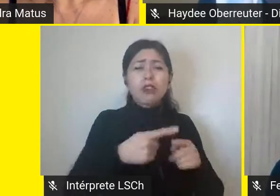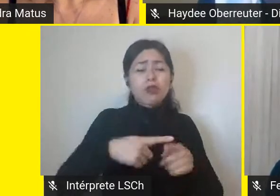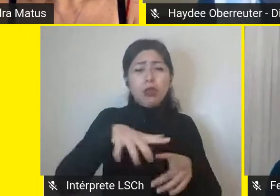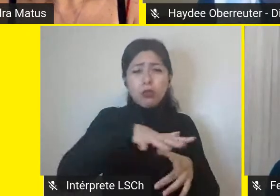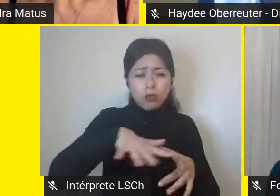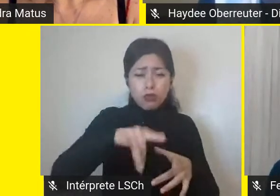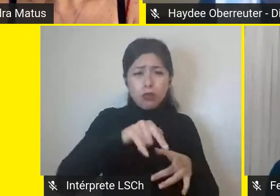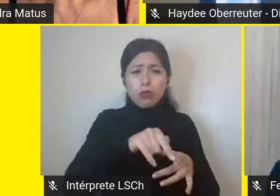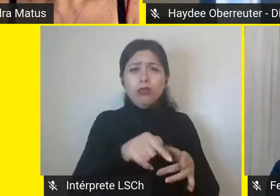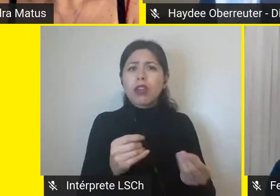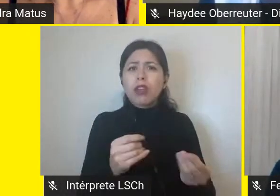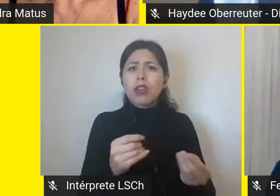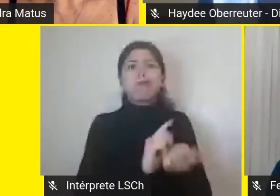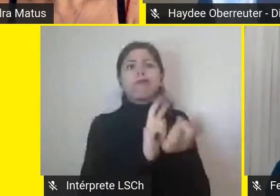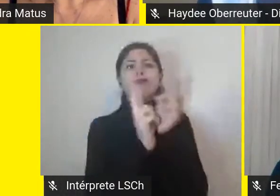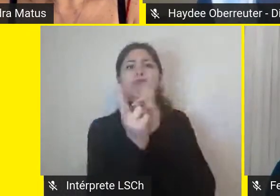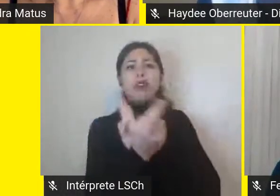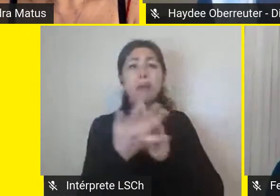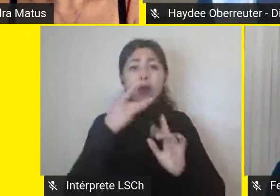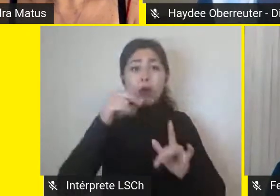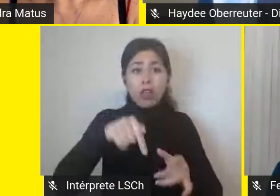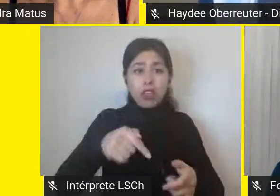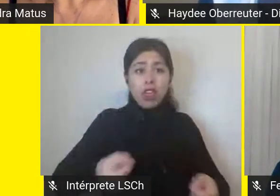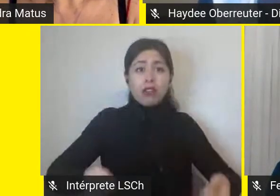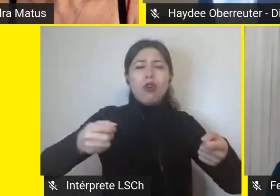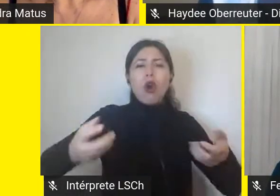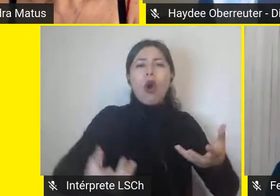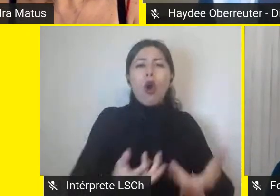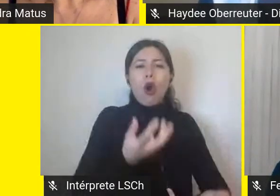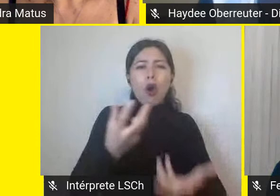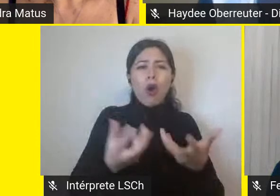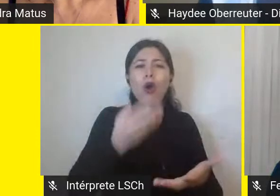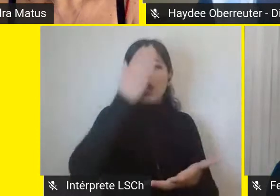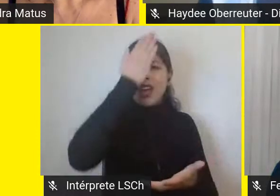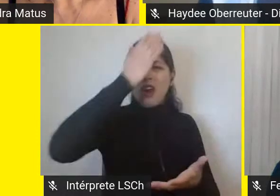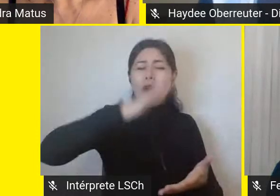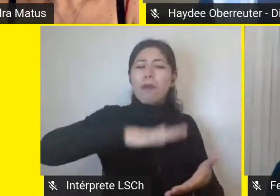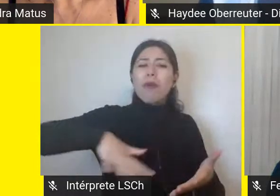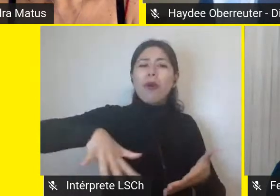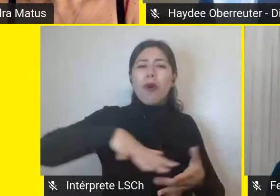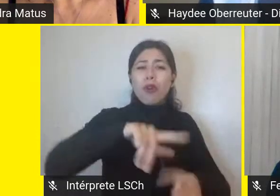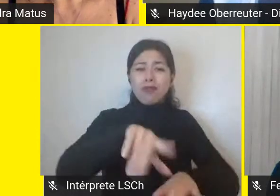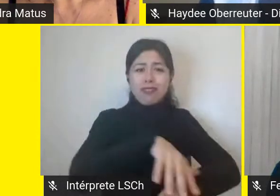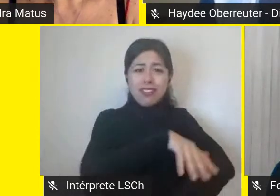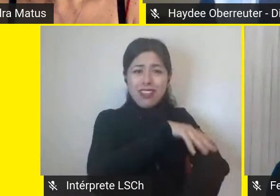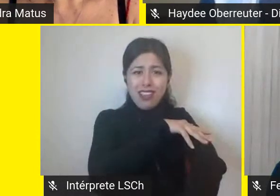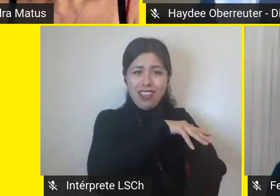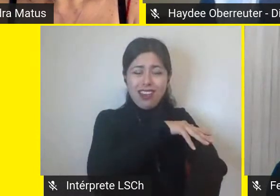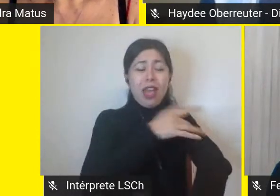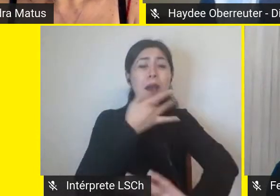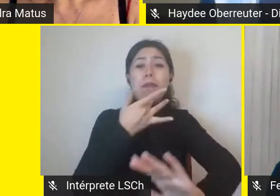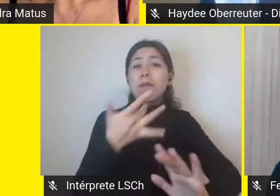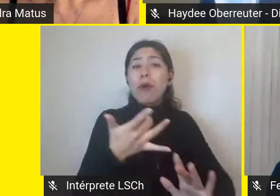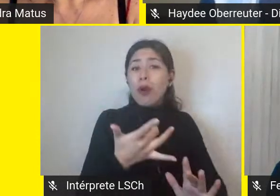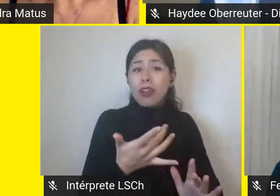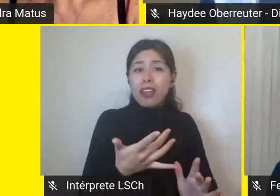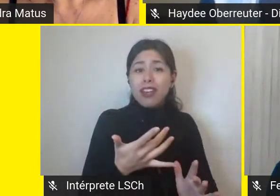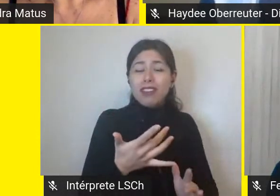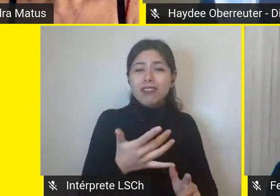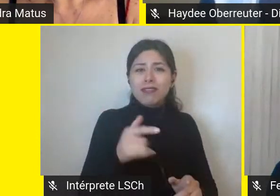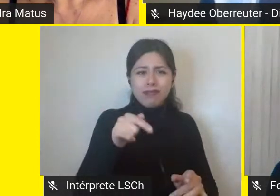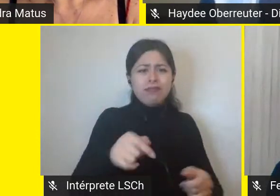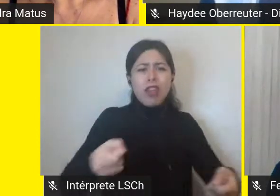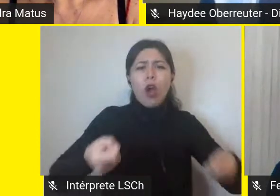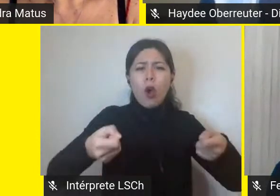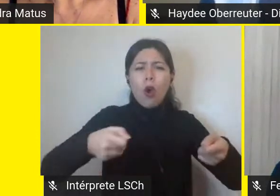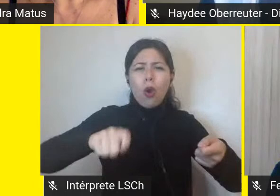es una inmensa olla común, donde la gente sobrevive porque la olla común estaba ya